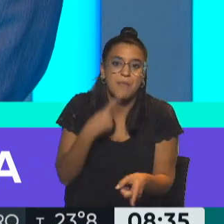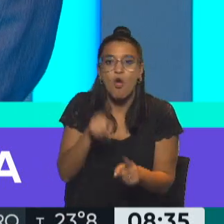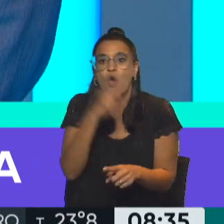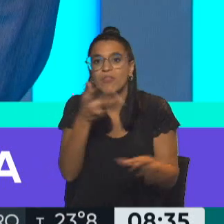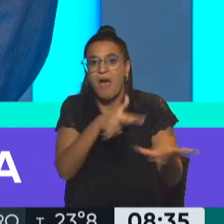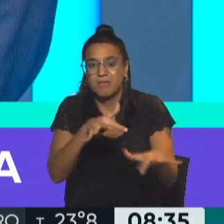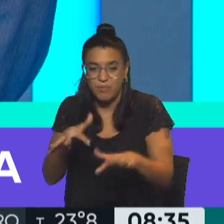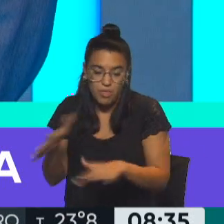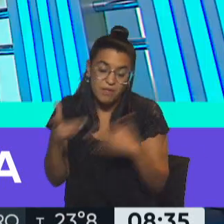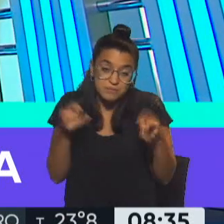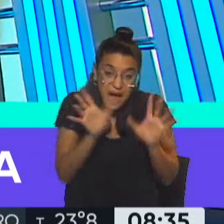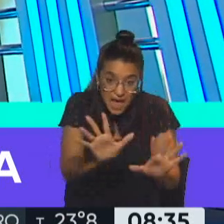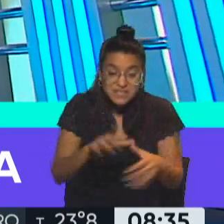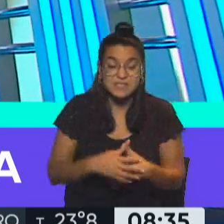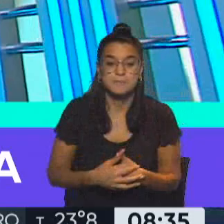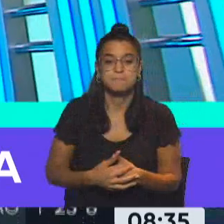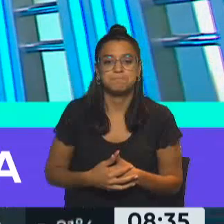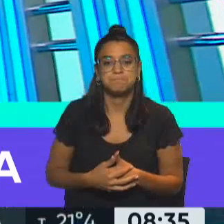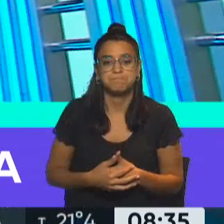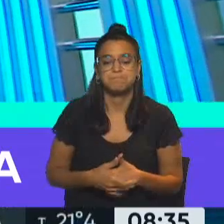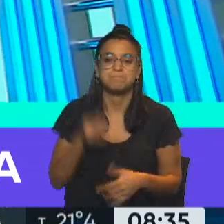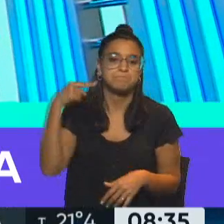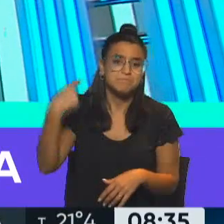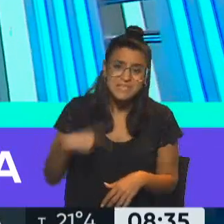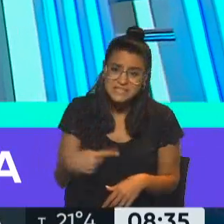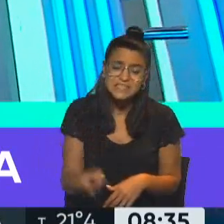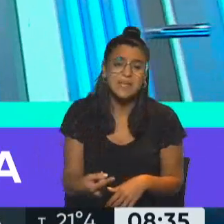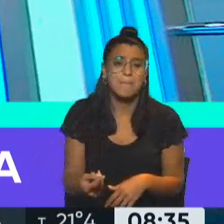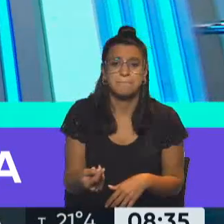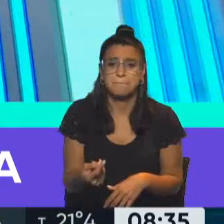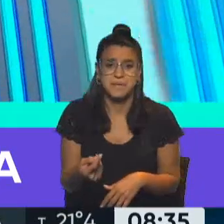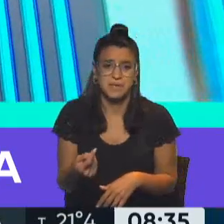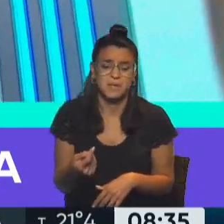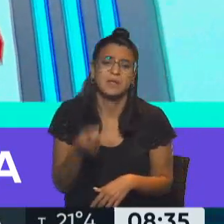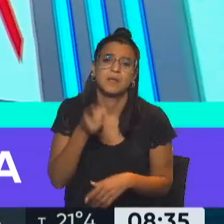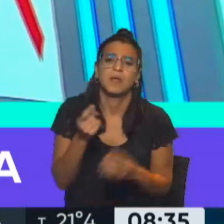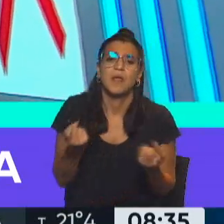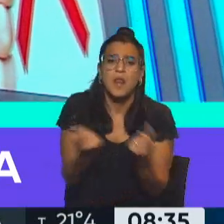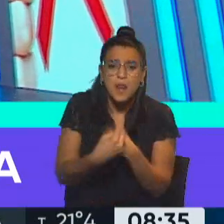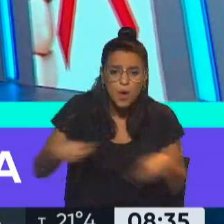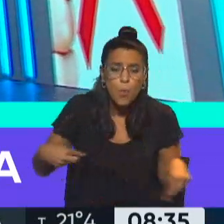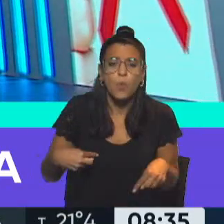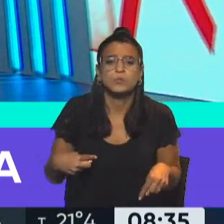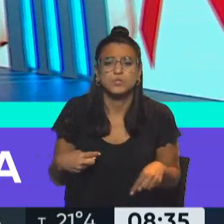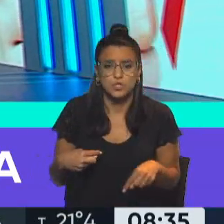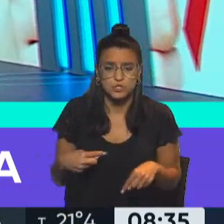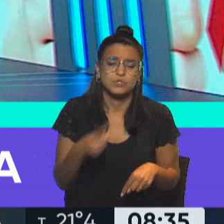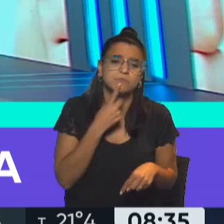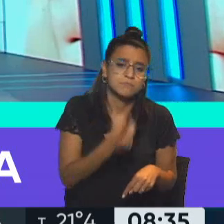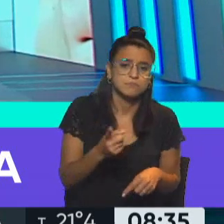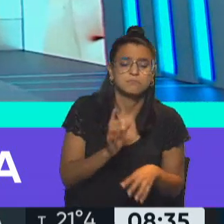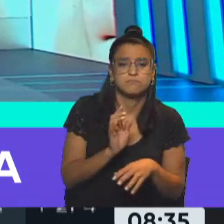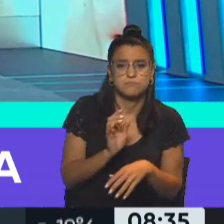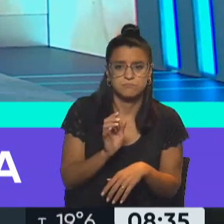actividades así que en ese sentido digamos siempre son son recursos que están asociados en algún caso